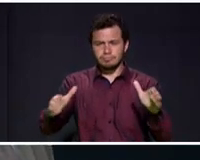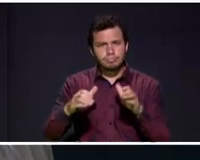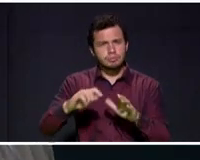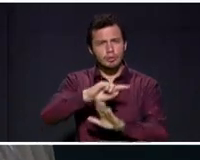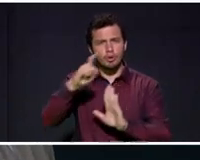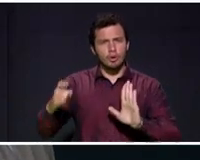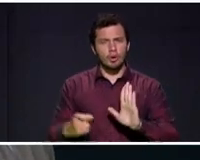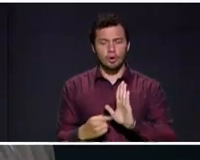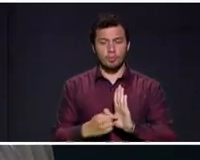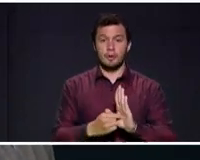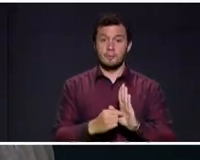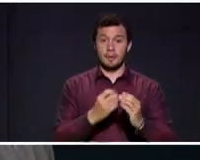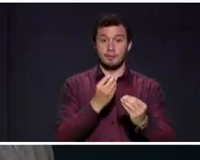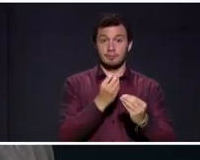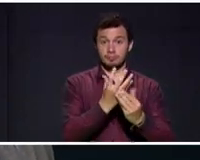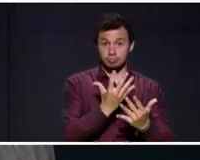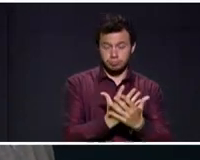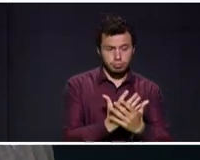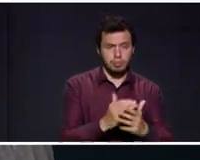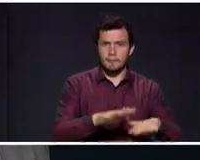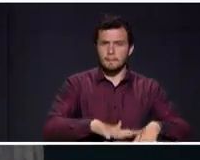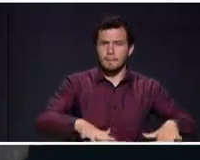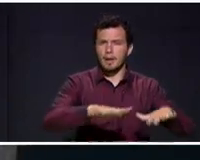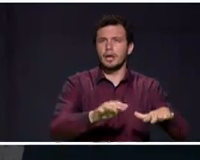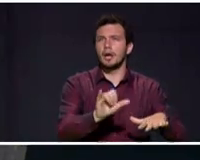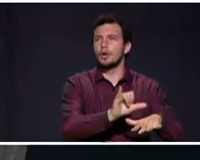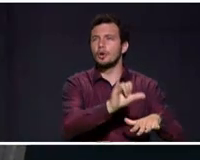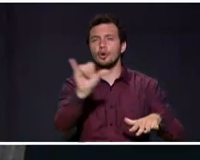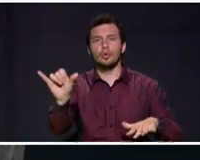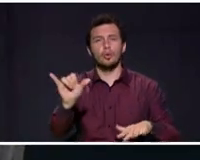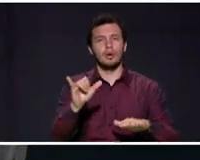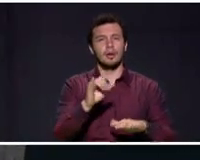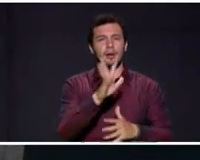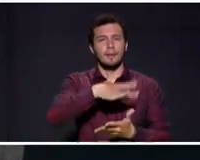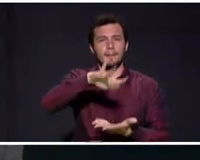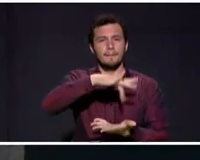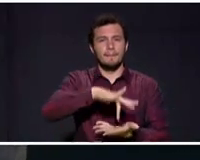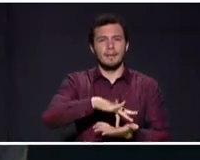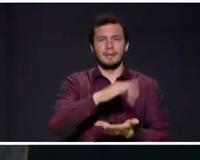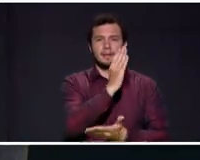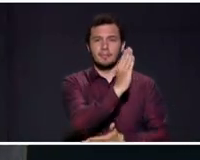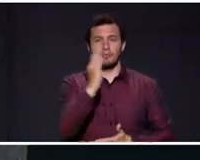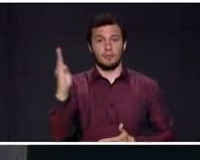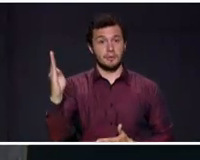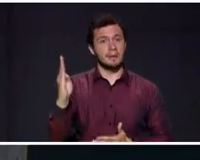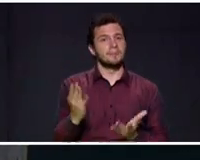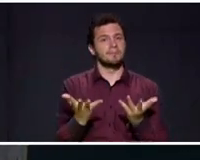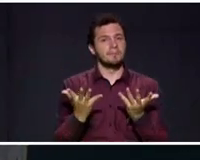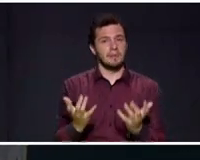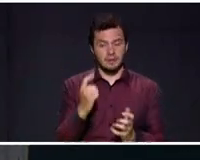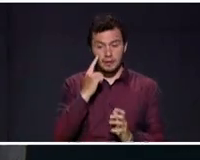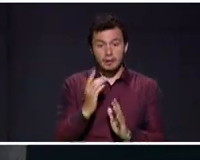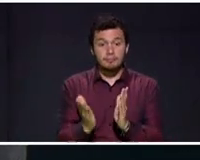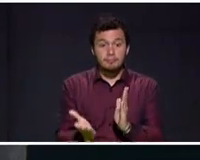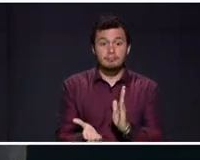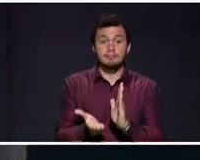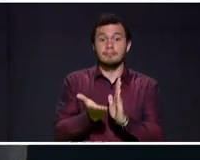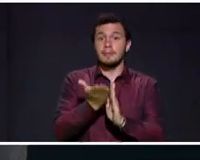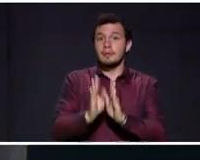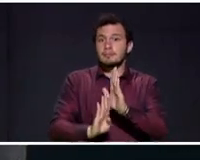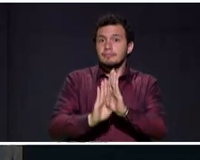básica que existe con los parques bibliotecas vamos a avanzar en una real regionalización no sólo en las